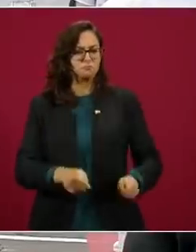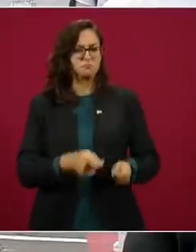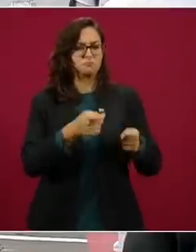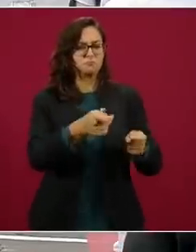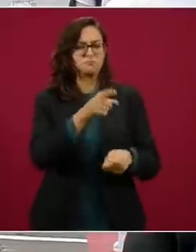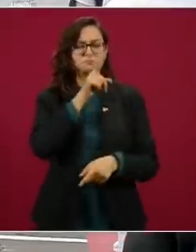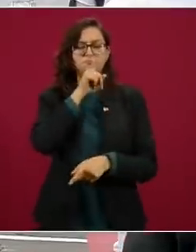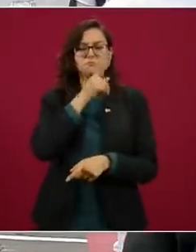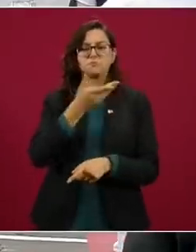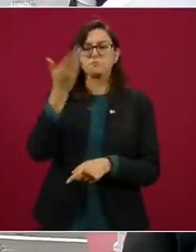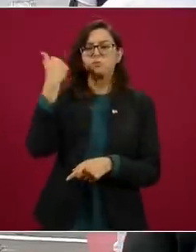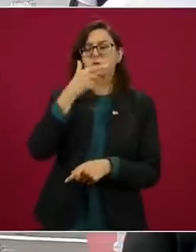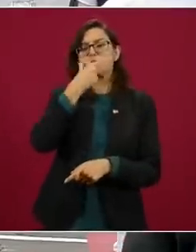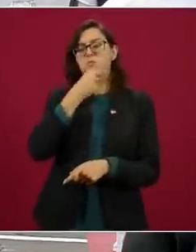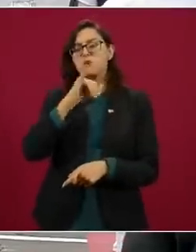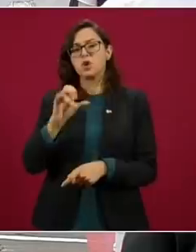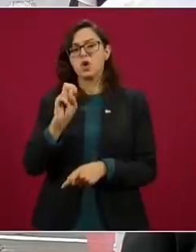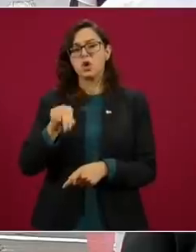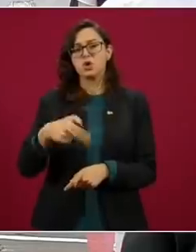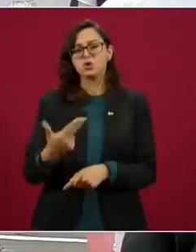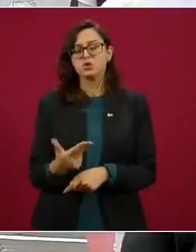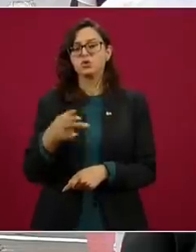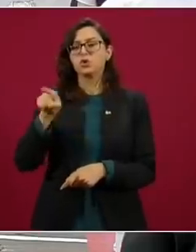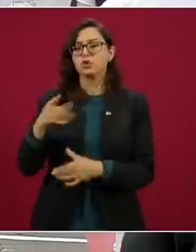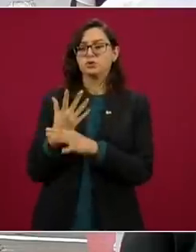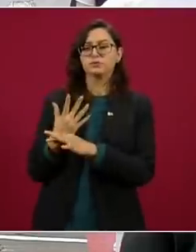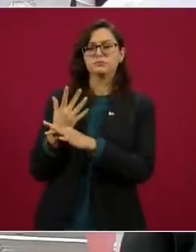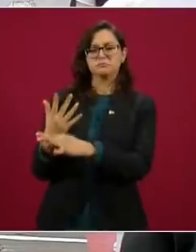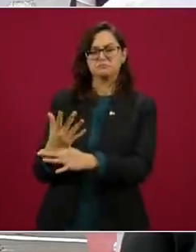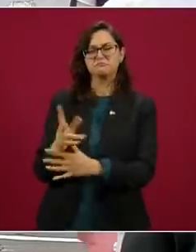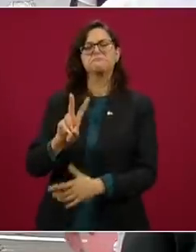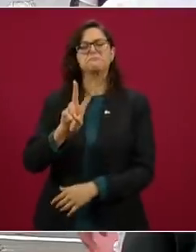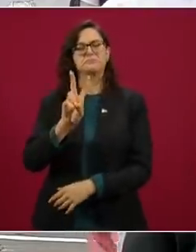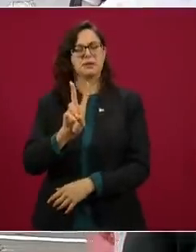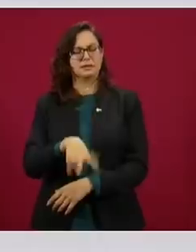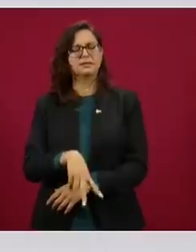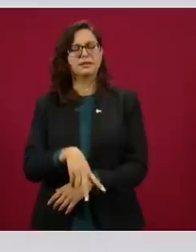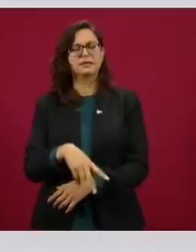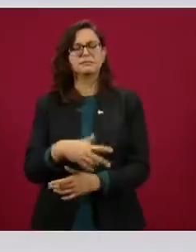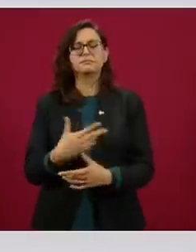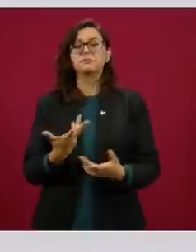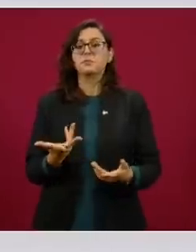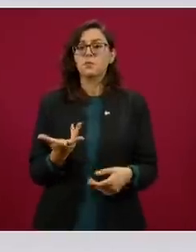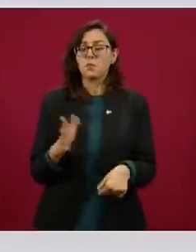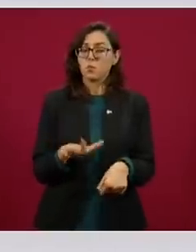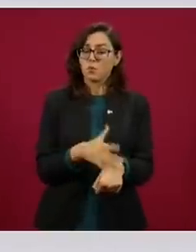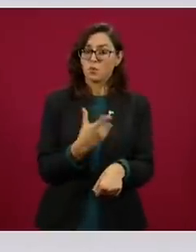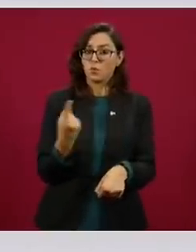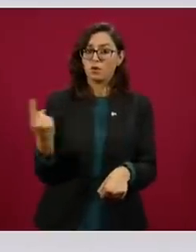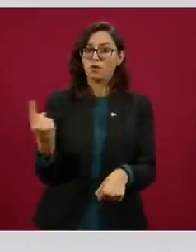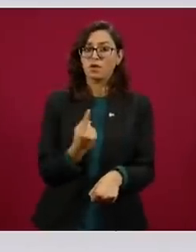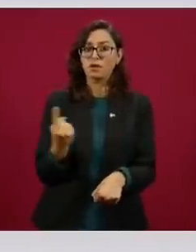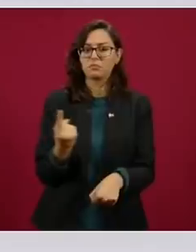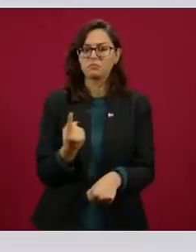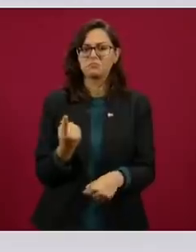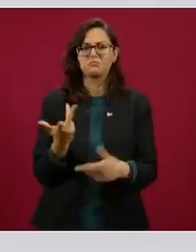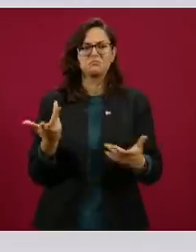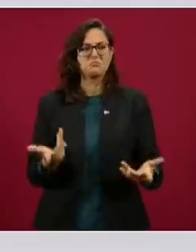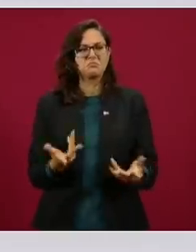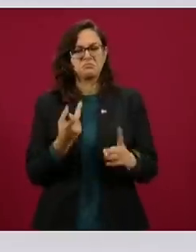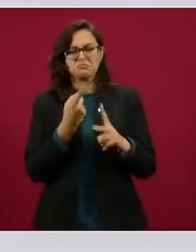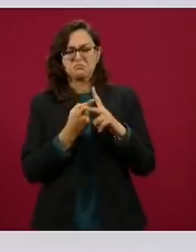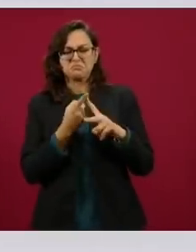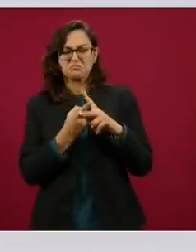inglés john newman y cuánta razón tenían porque así sin cálculo